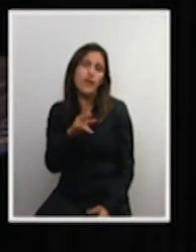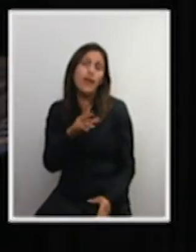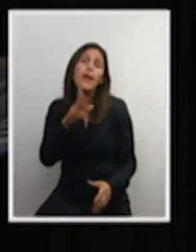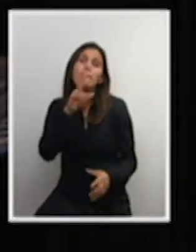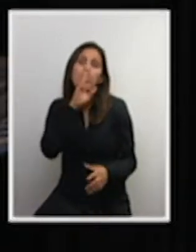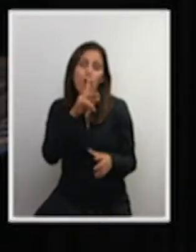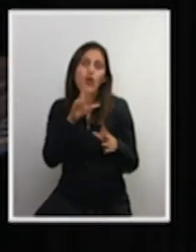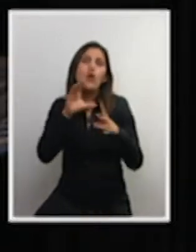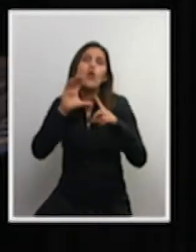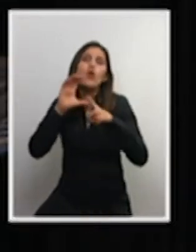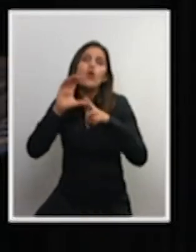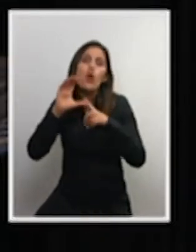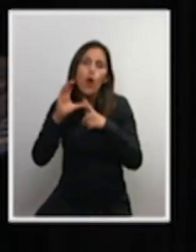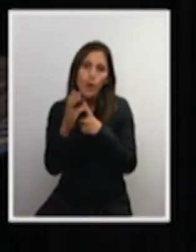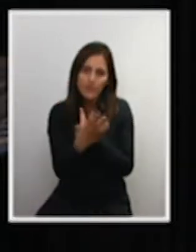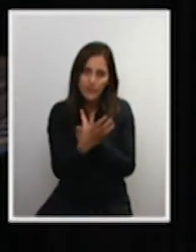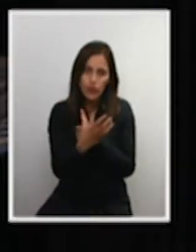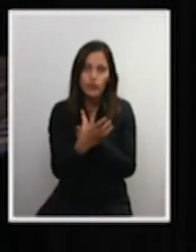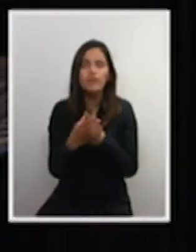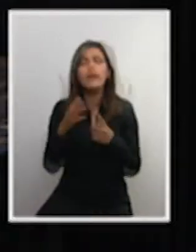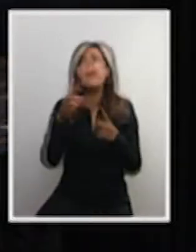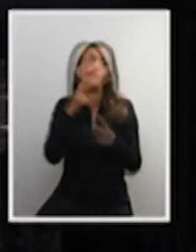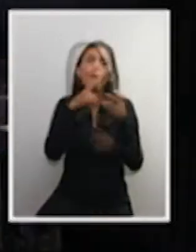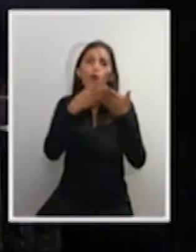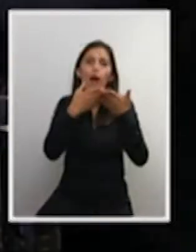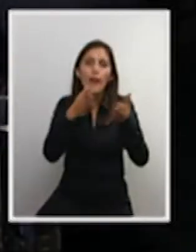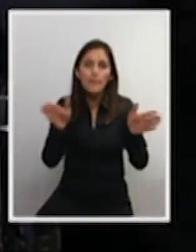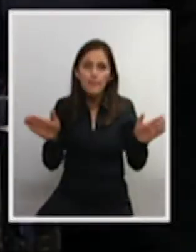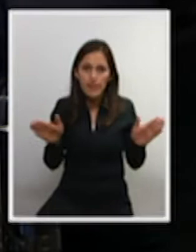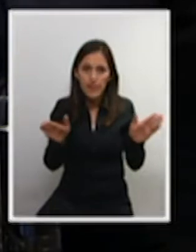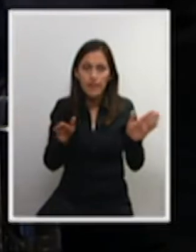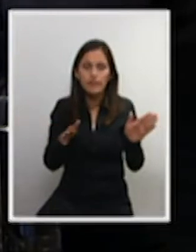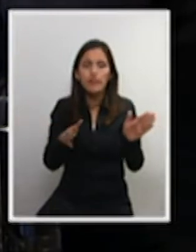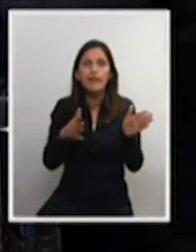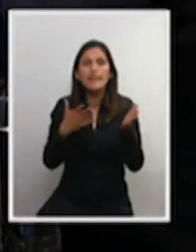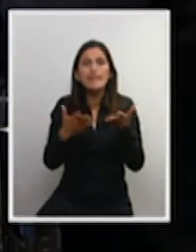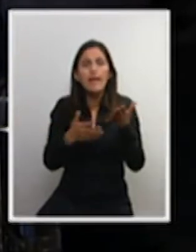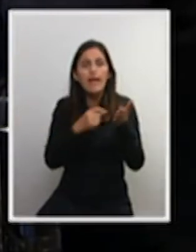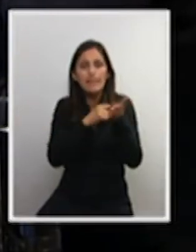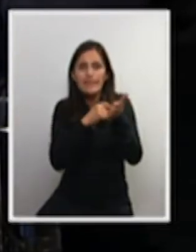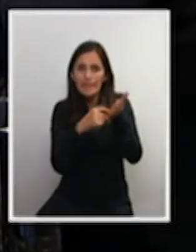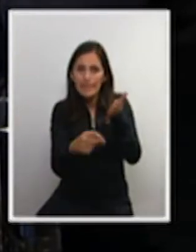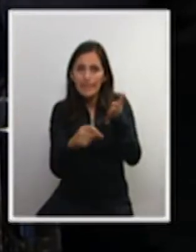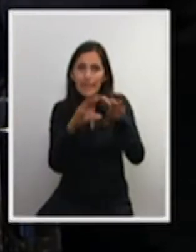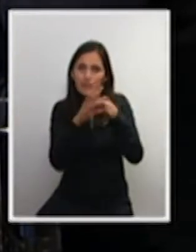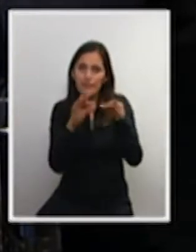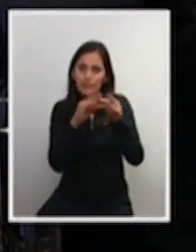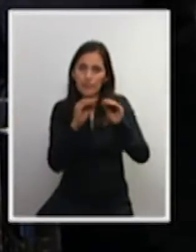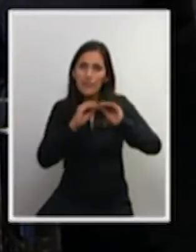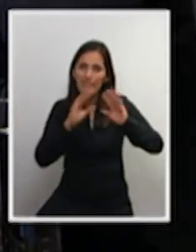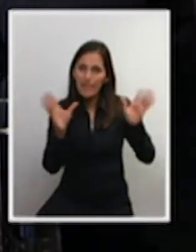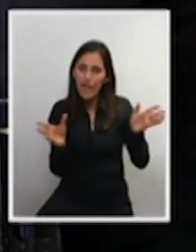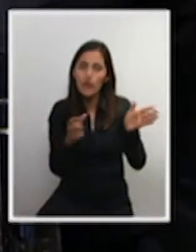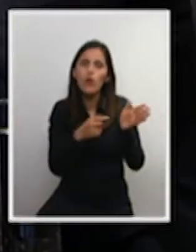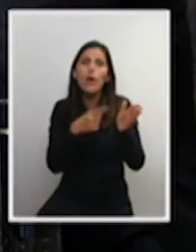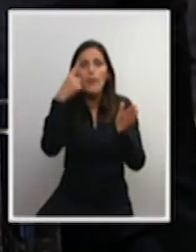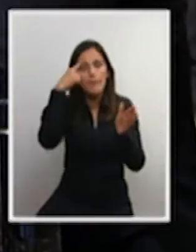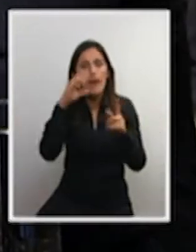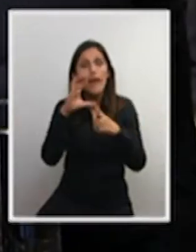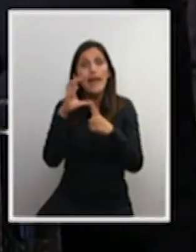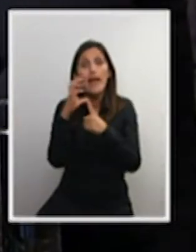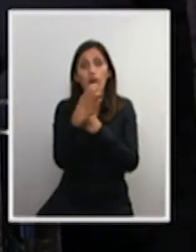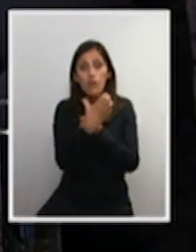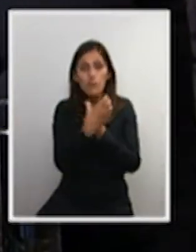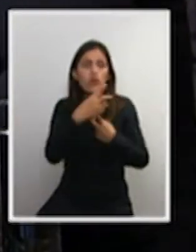multilingüística, y que bueno, está sustentada en sus pueblos y barrios originarios. Para mí es una parte muy importante de la Constitución. La Carta